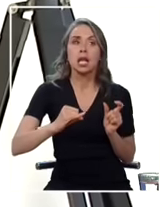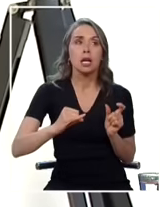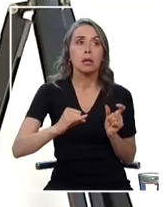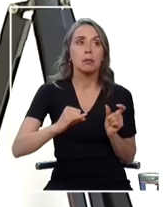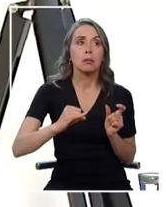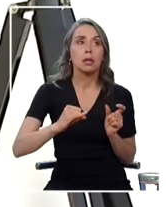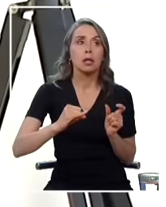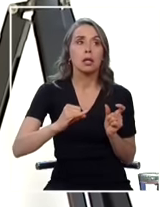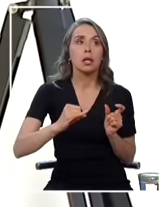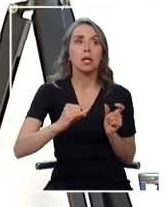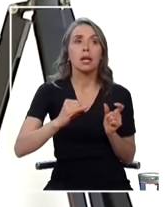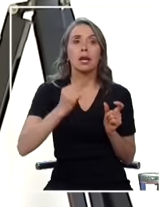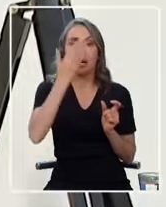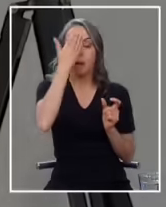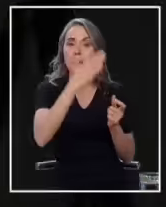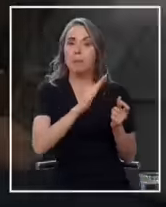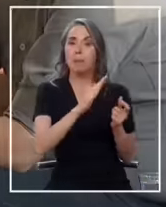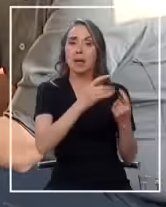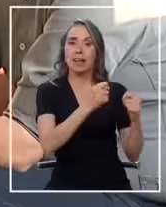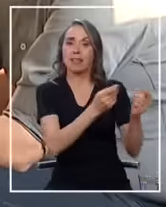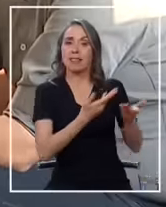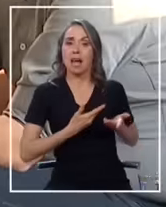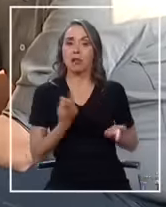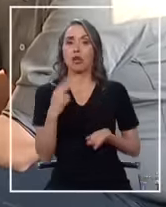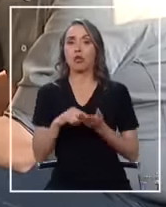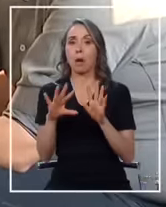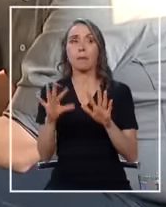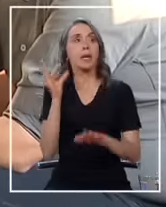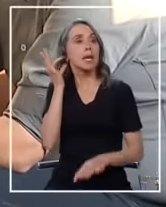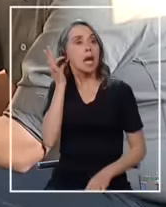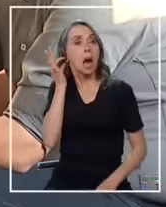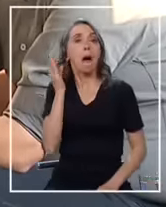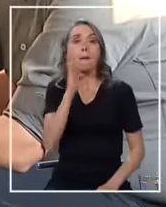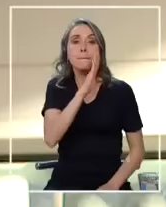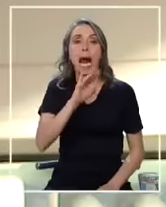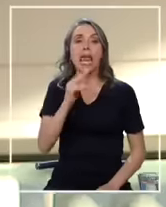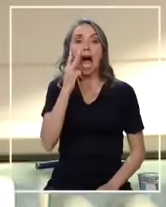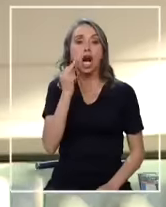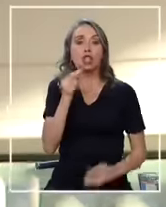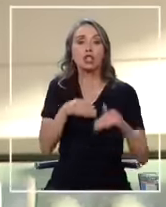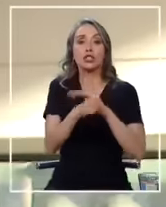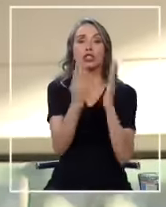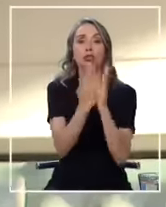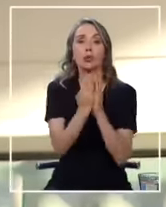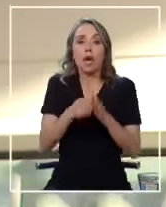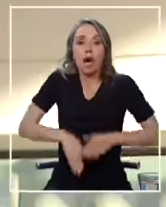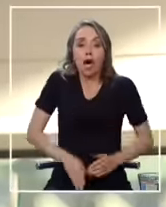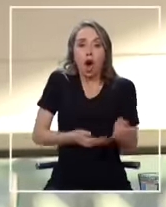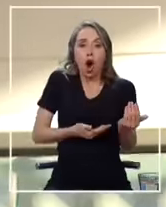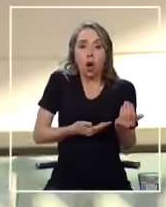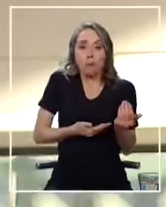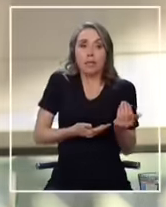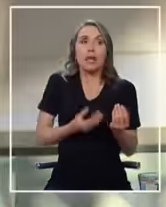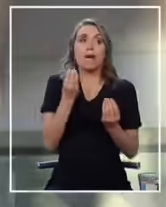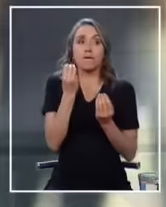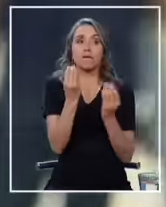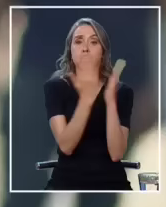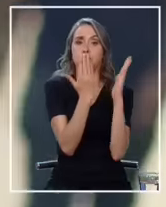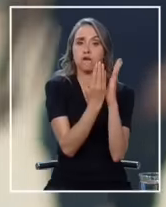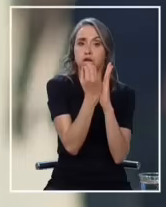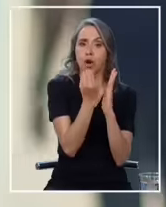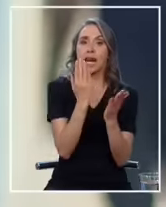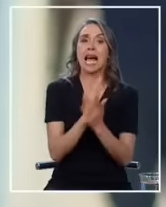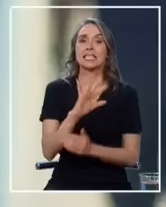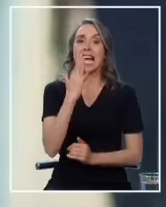pura maltrato. En 2010, María José entró a estudiar obstetricia. Tuvo un buen desempeño hasta